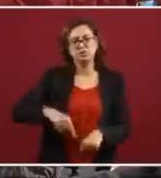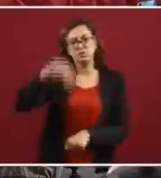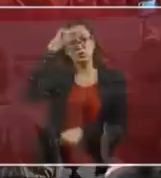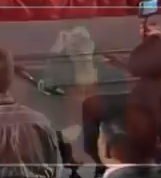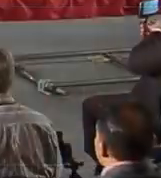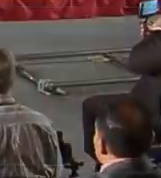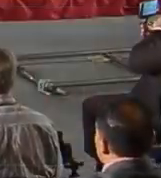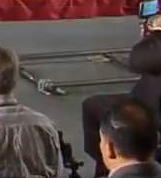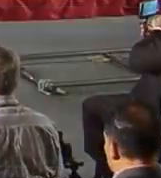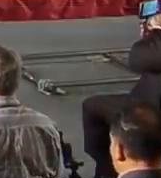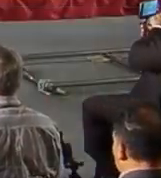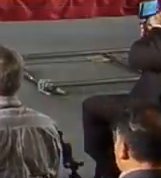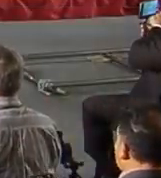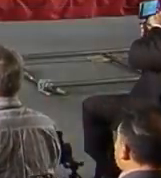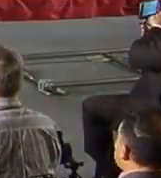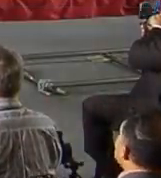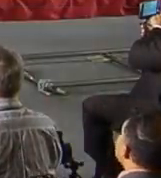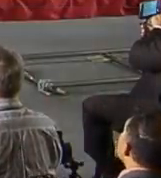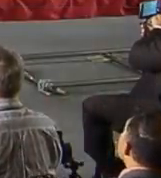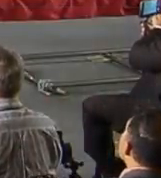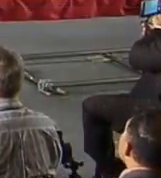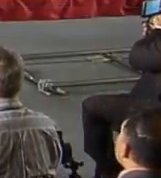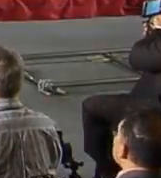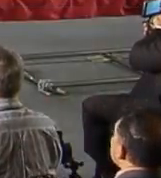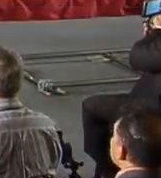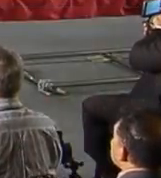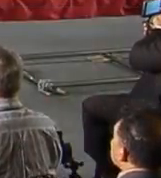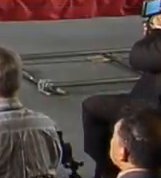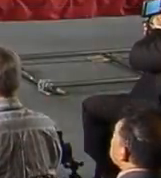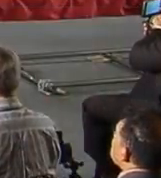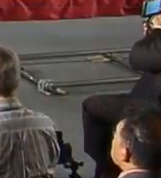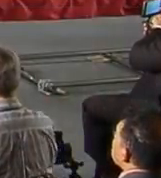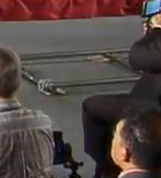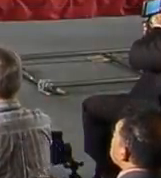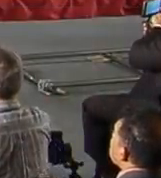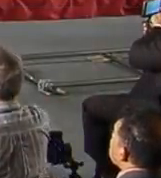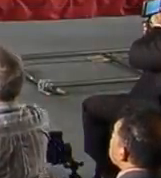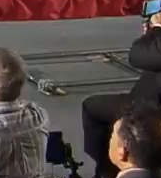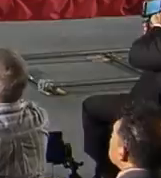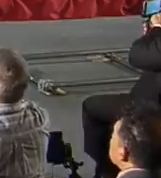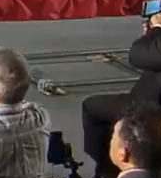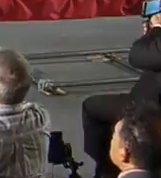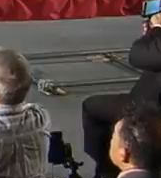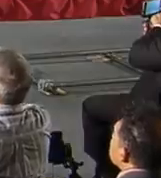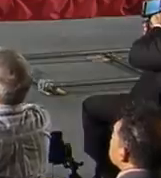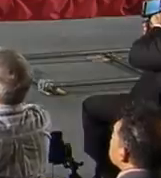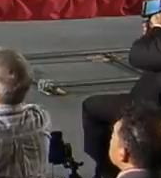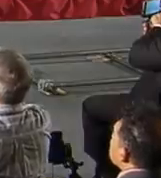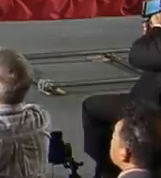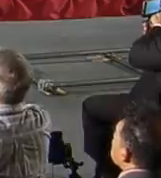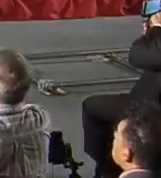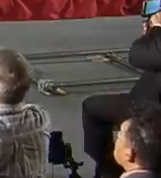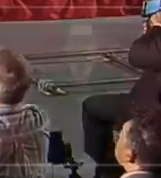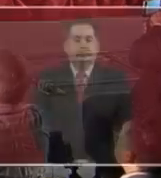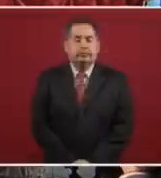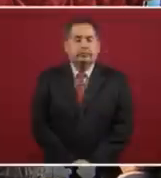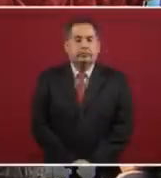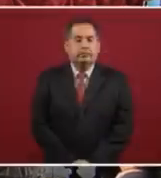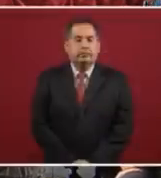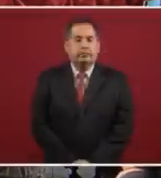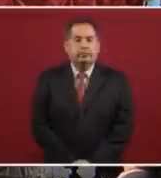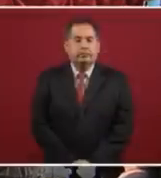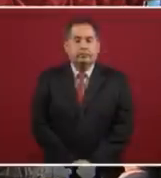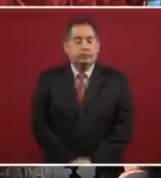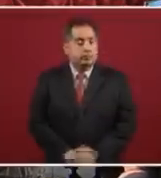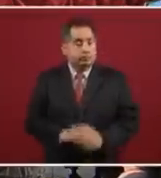un órgano de inteligencia de Estado. Se crearon 32